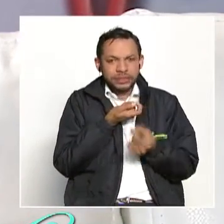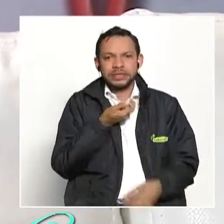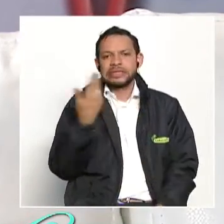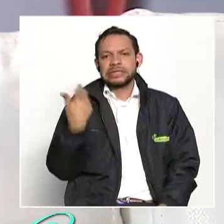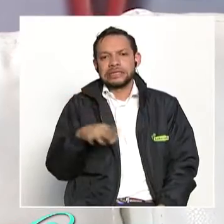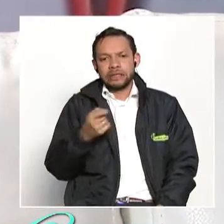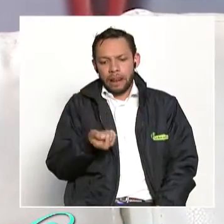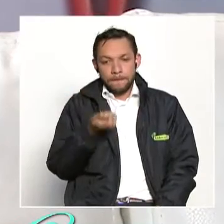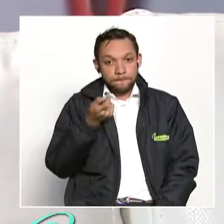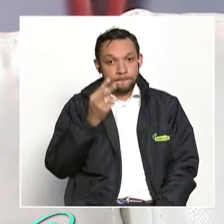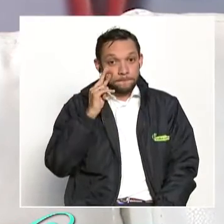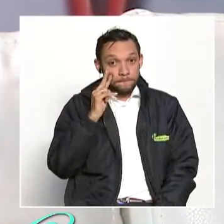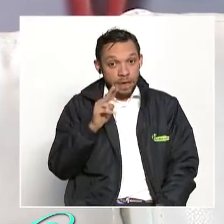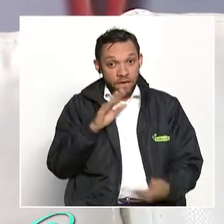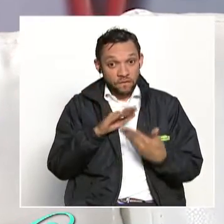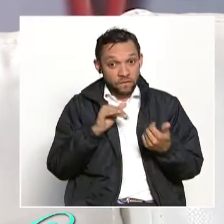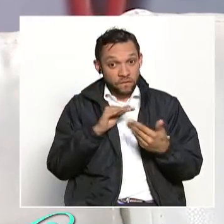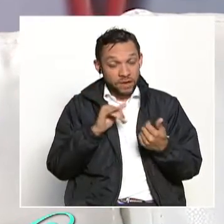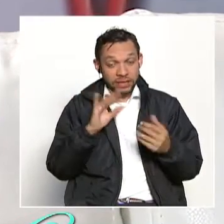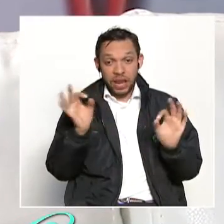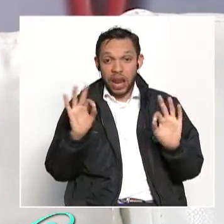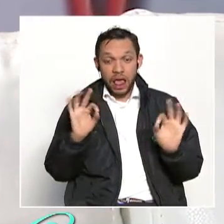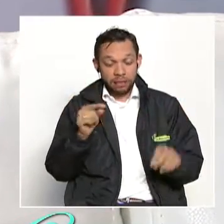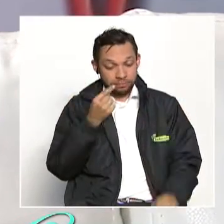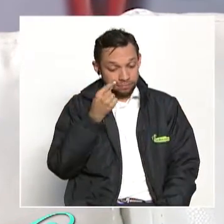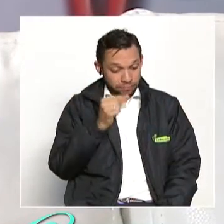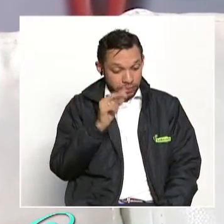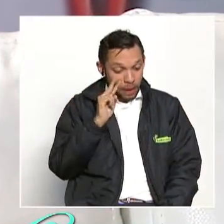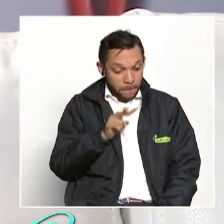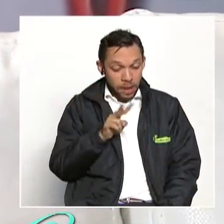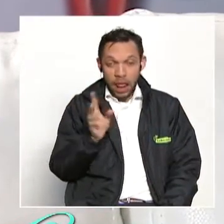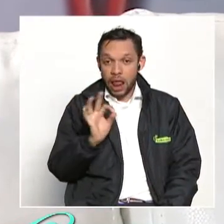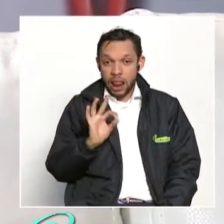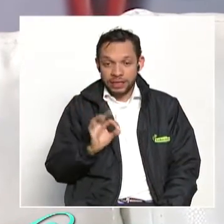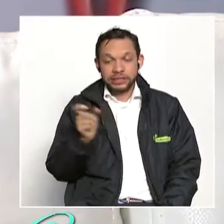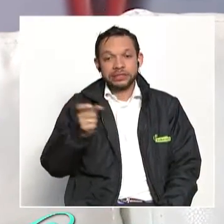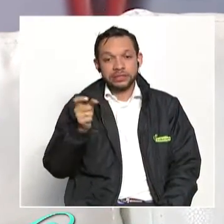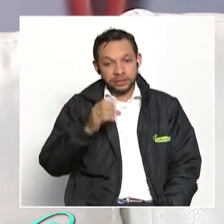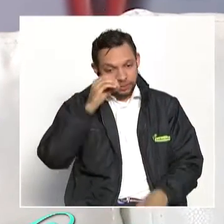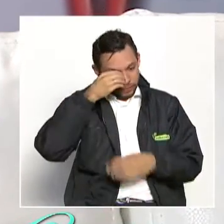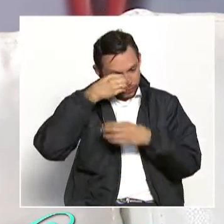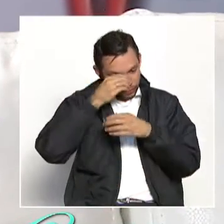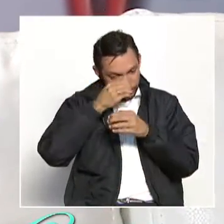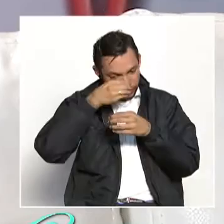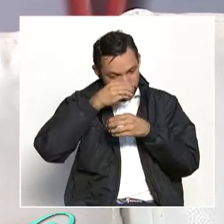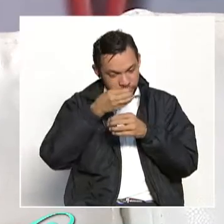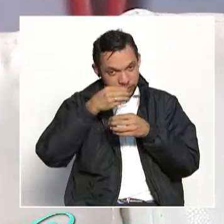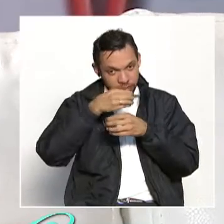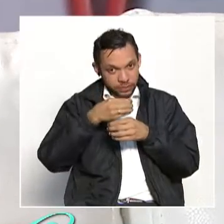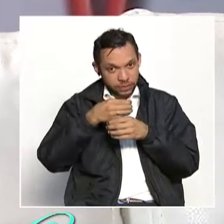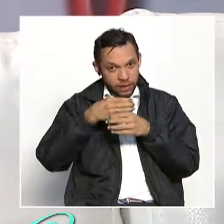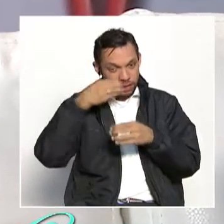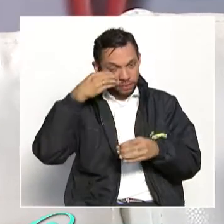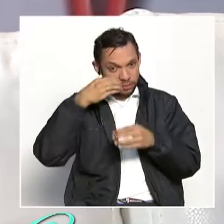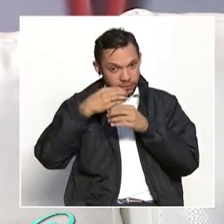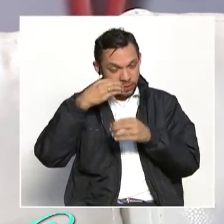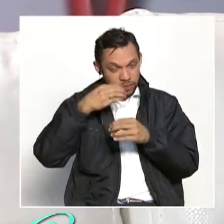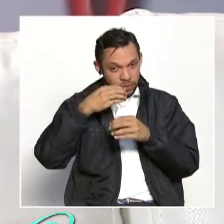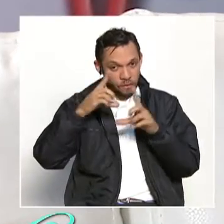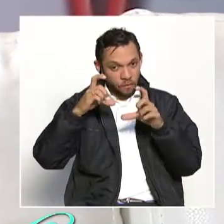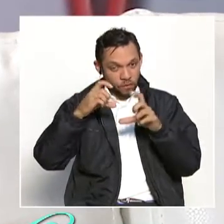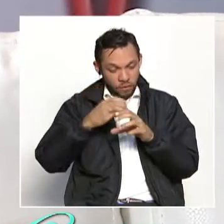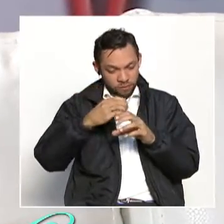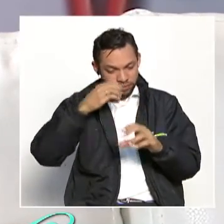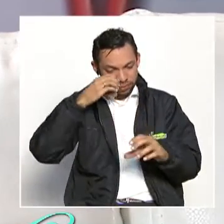decir cosas que no podemos ver, diferenciar a simple vista. Hay que utilizar el microscopio, que es un aparato que amplifica las